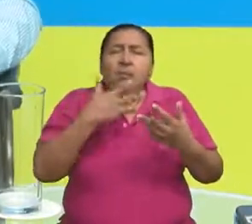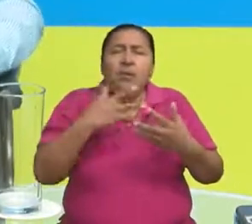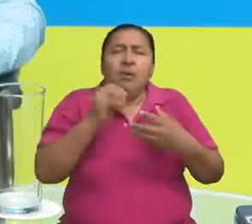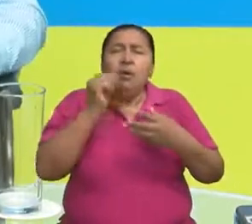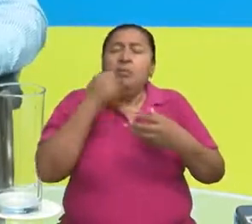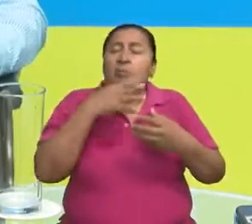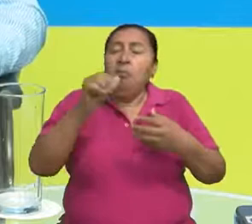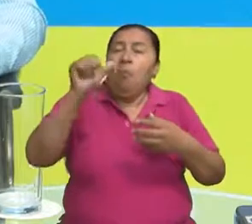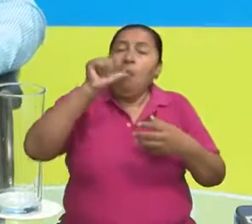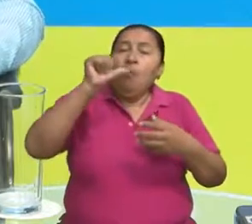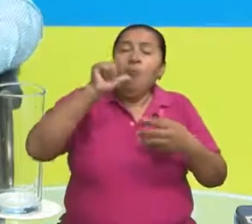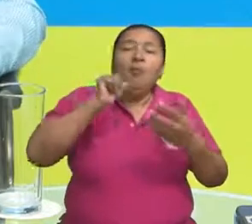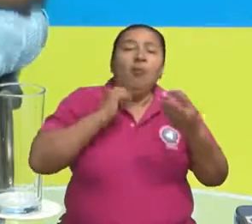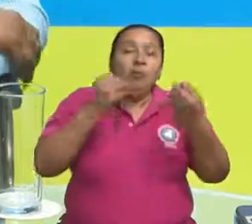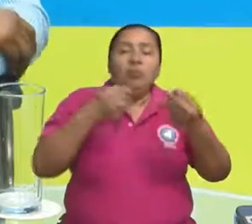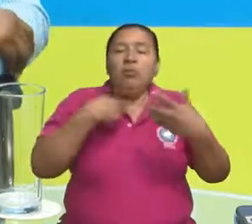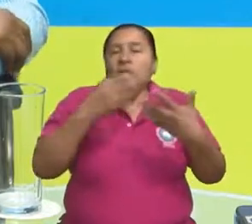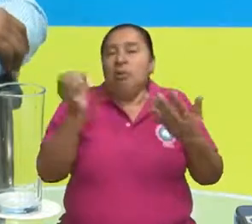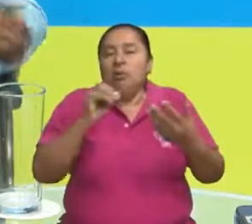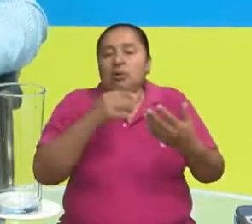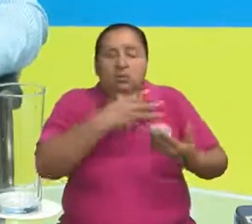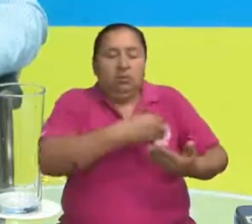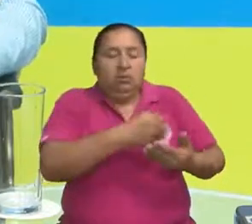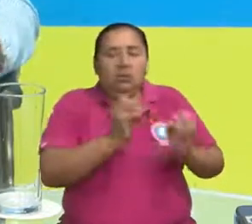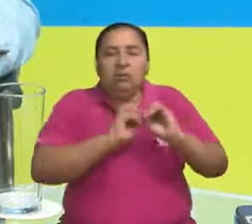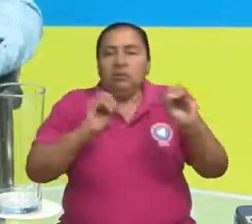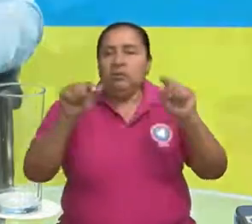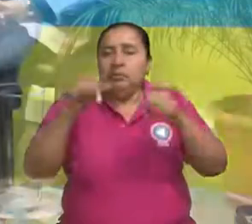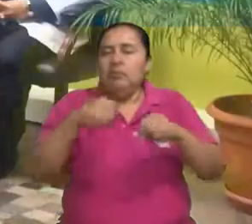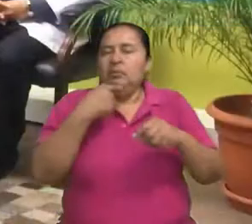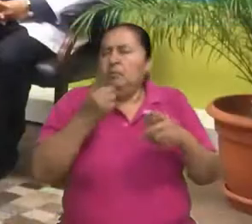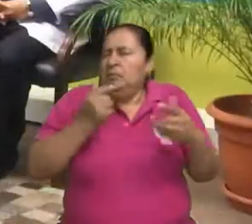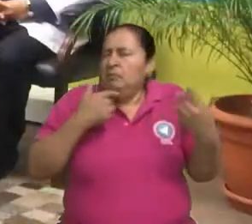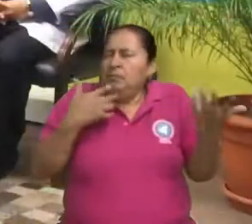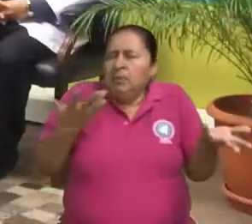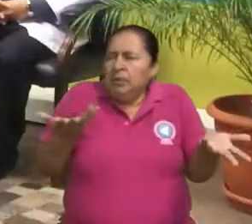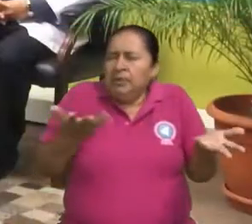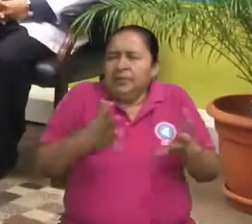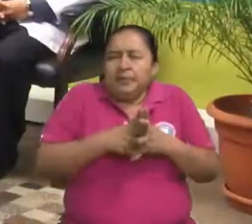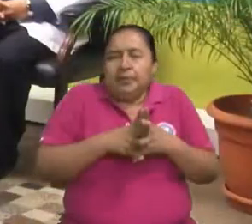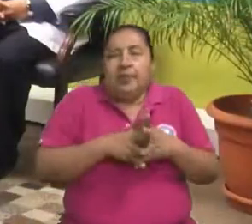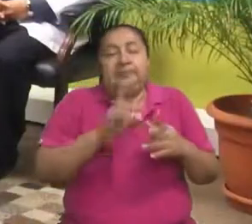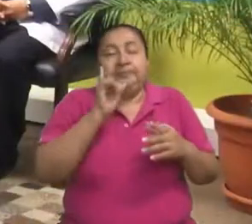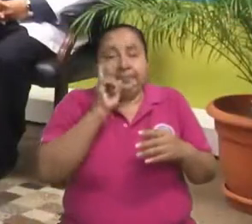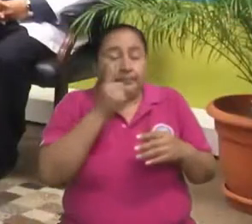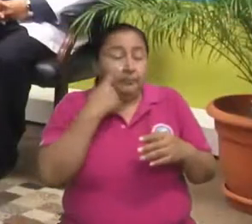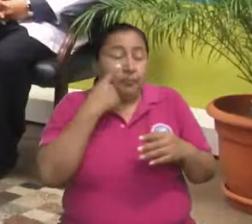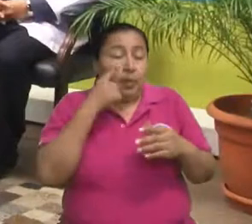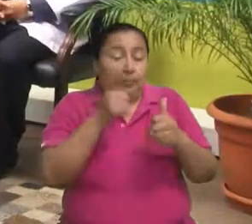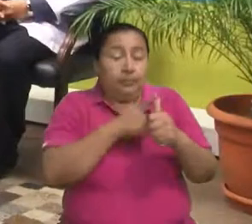mucho biberón y no ser amamantado? ¿Qué tiene que ver? Bueno, para comenzar